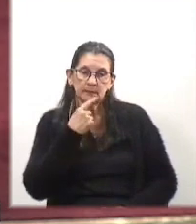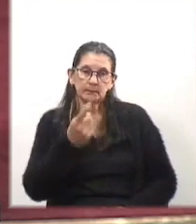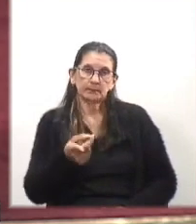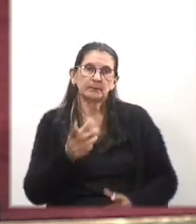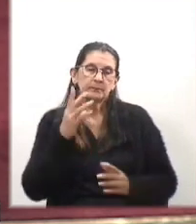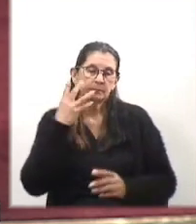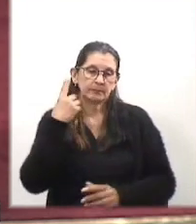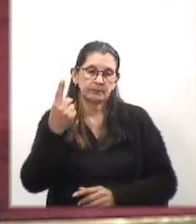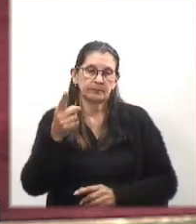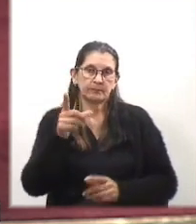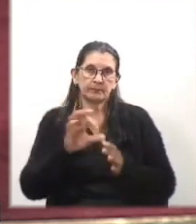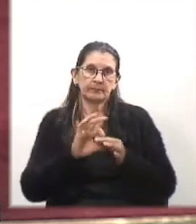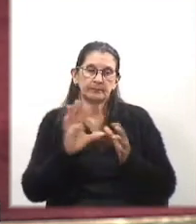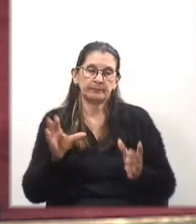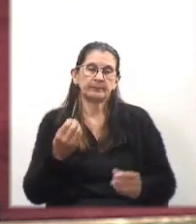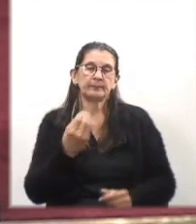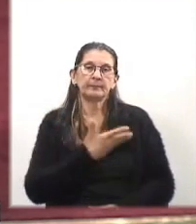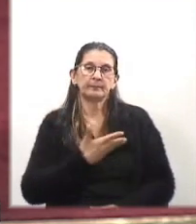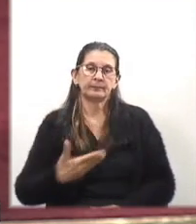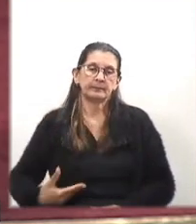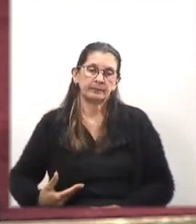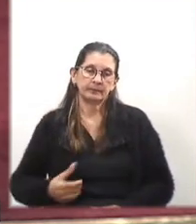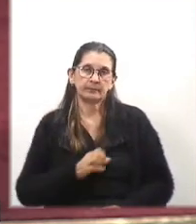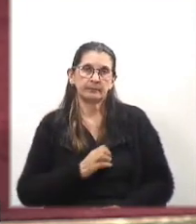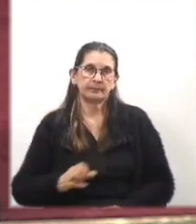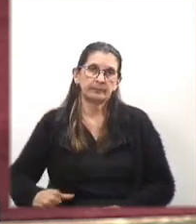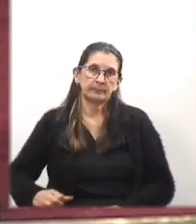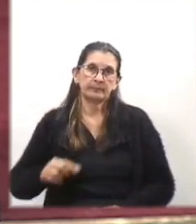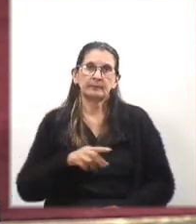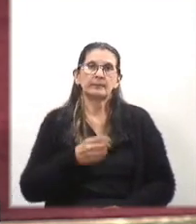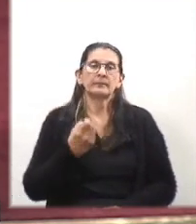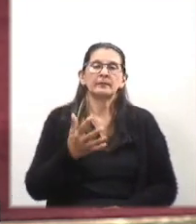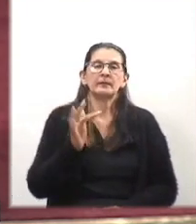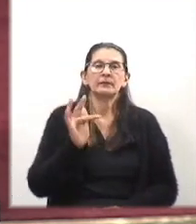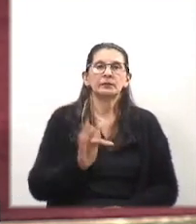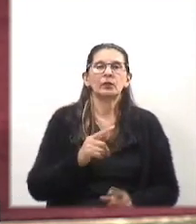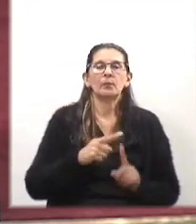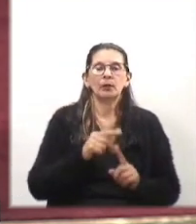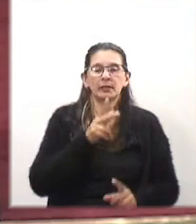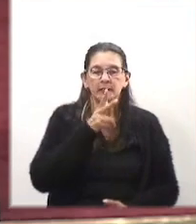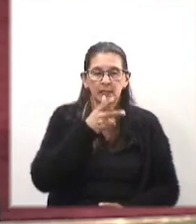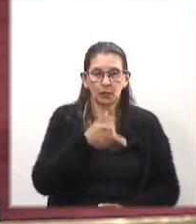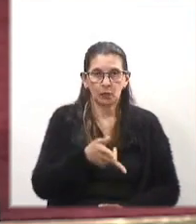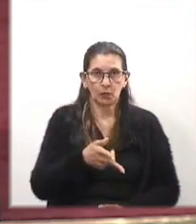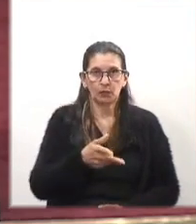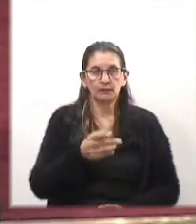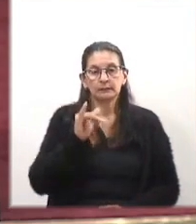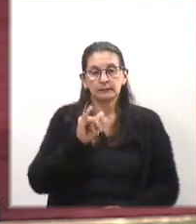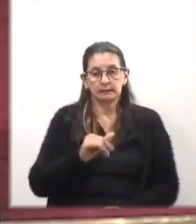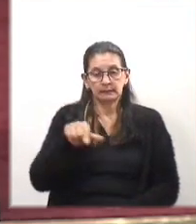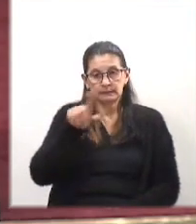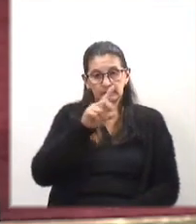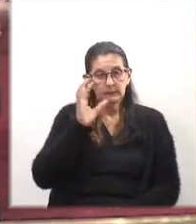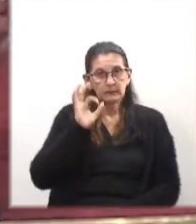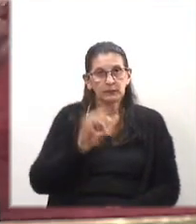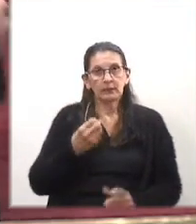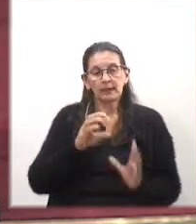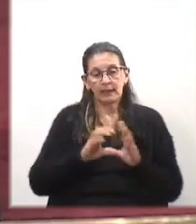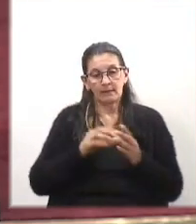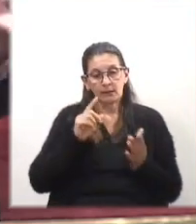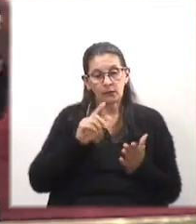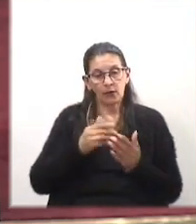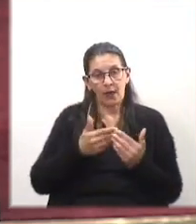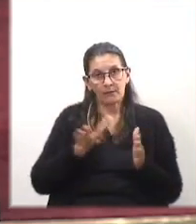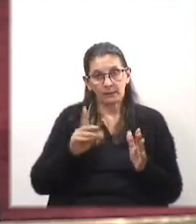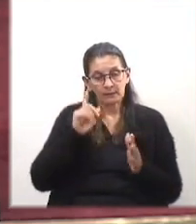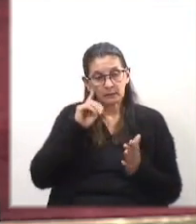los directorios de las cajas paraestatales la implementación del cómputo ficto por servicio por hijo. Teniendo en cuenta esto, Cabildo Abierto